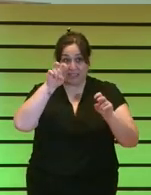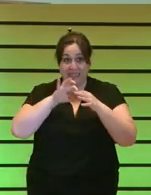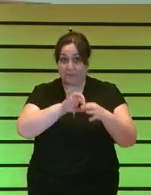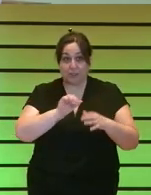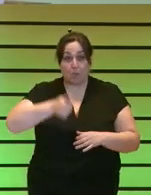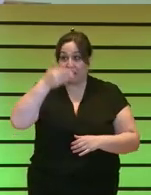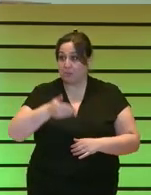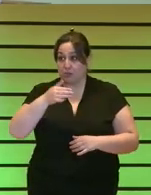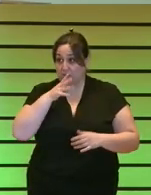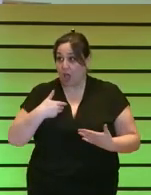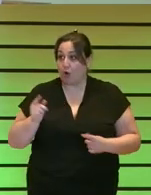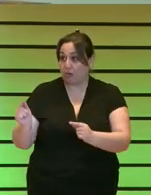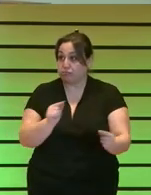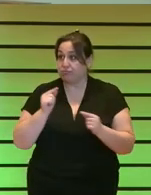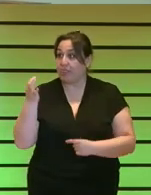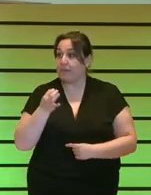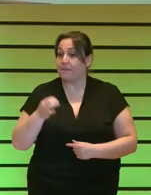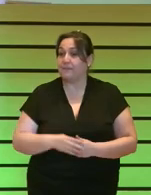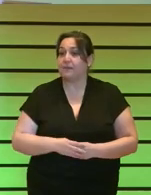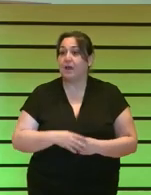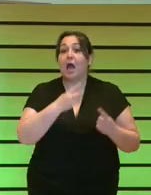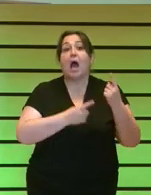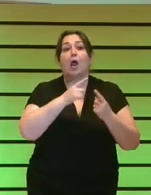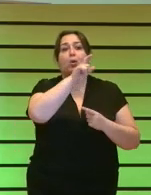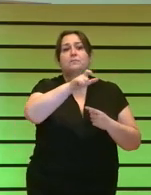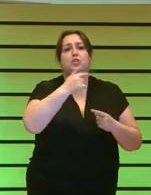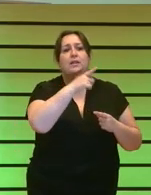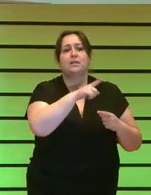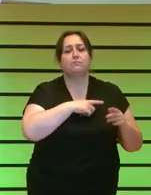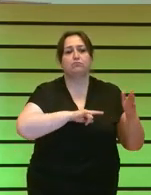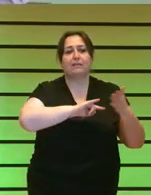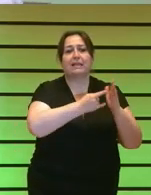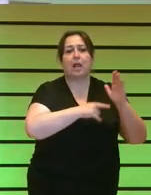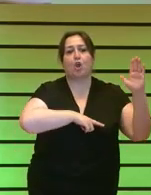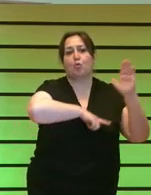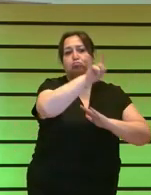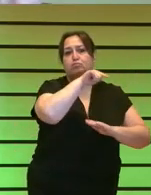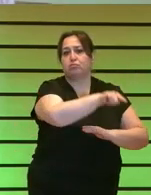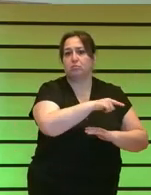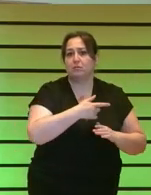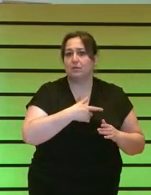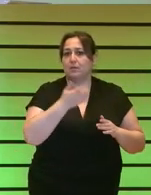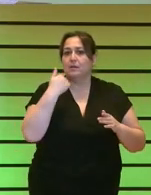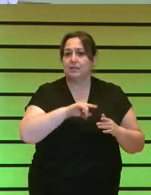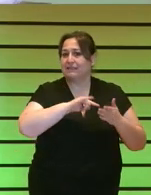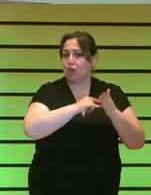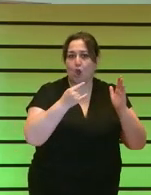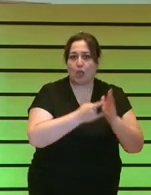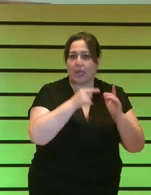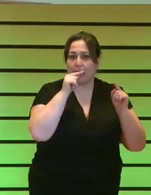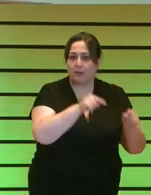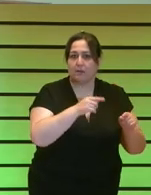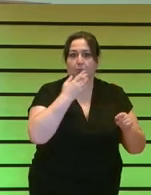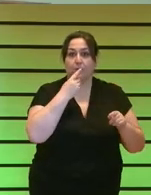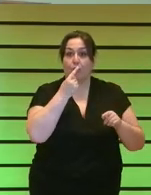y entonces habrá quien dirá desarrollo tecnológico y marcado que opere el mercado y le metamos tecnología los